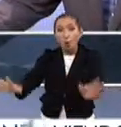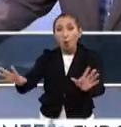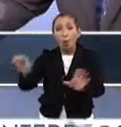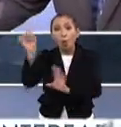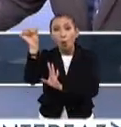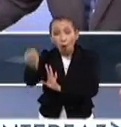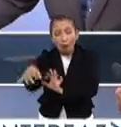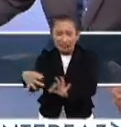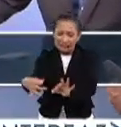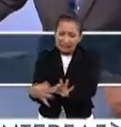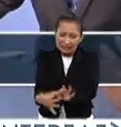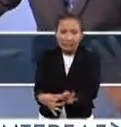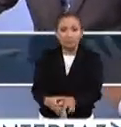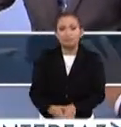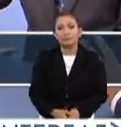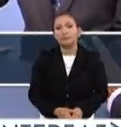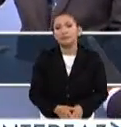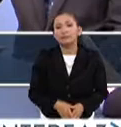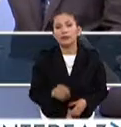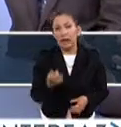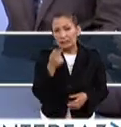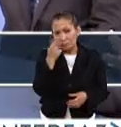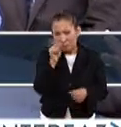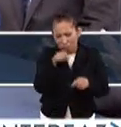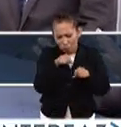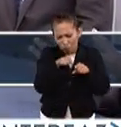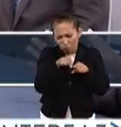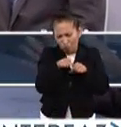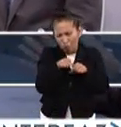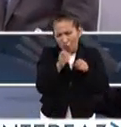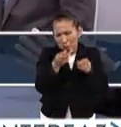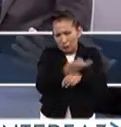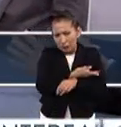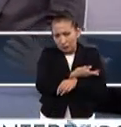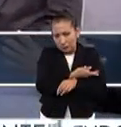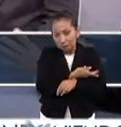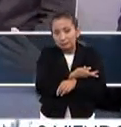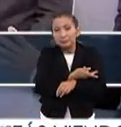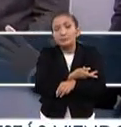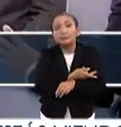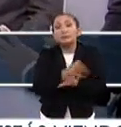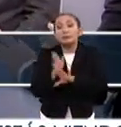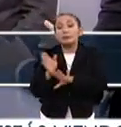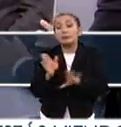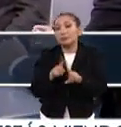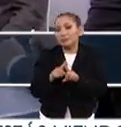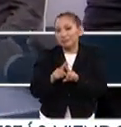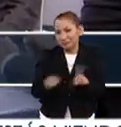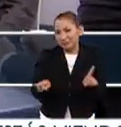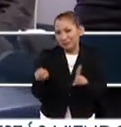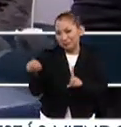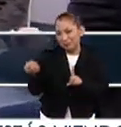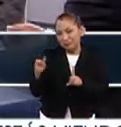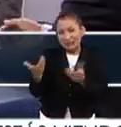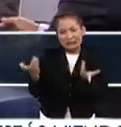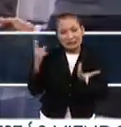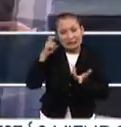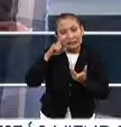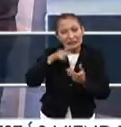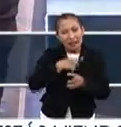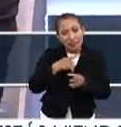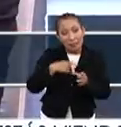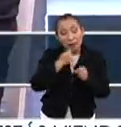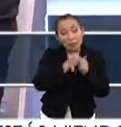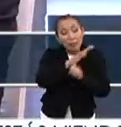informar con inmediatez, prácticamente en el momento que ocurren las cosas. Pero la diferencia y el desafío está que hay